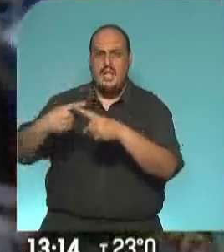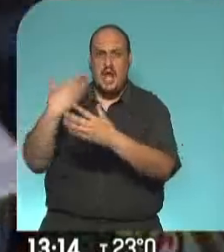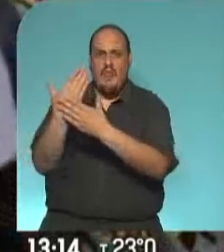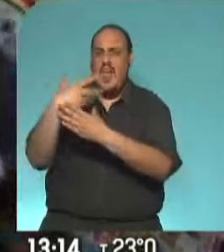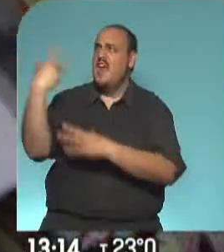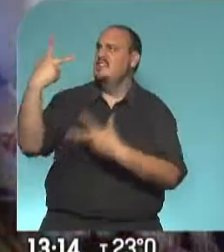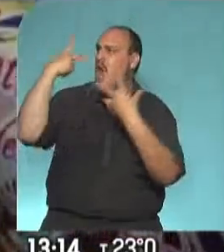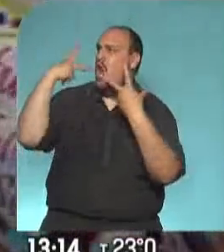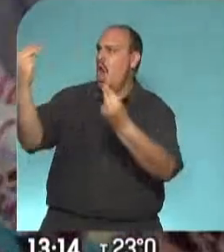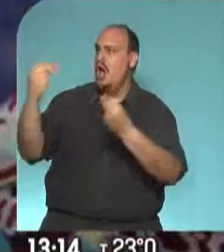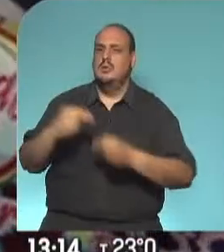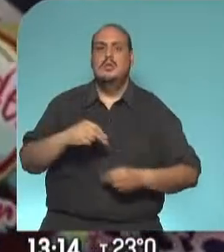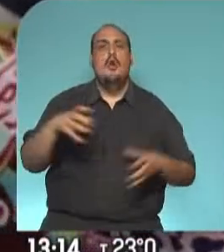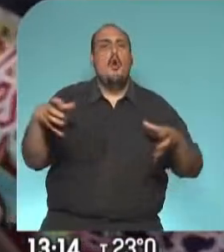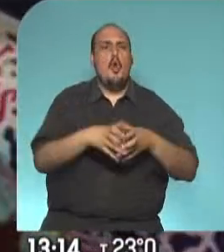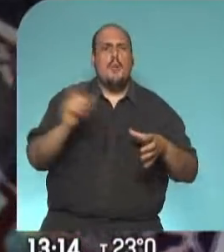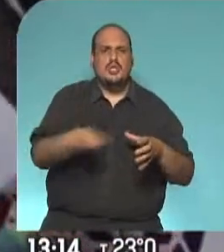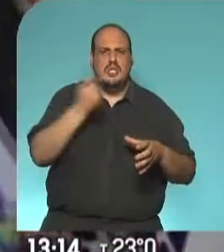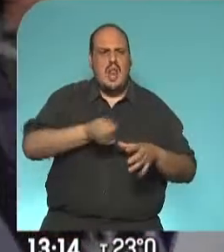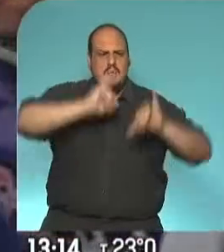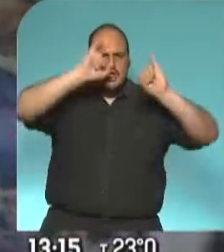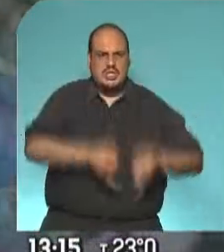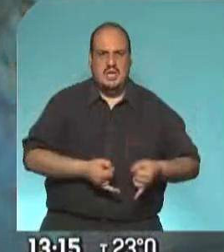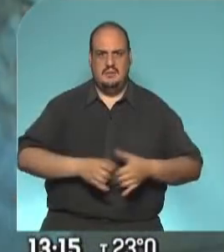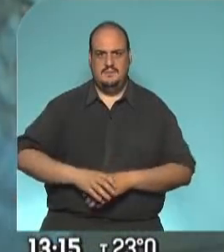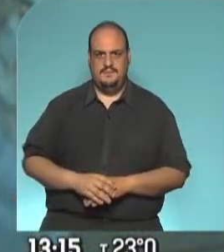a decir sí al movimiento al socialismo.